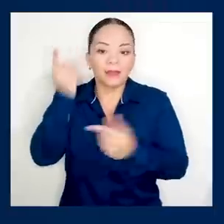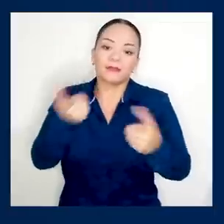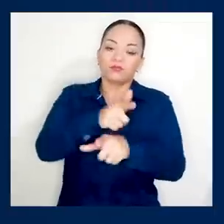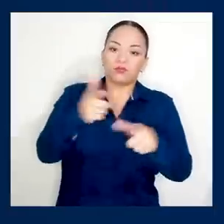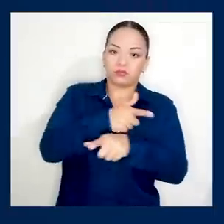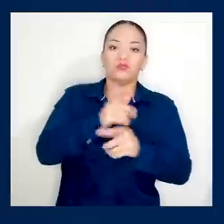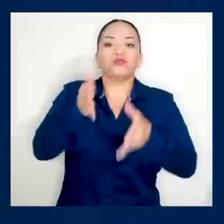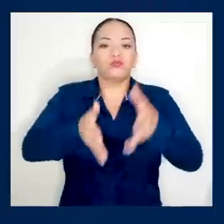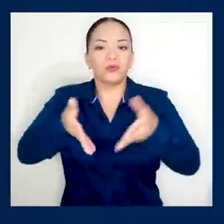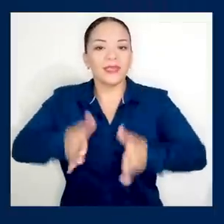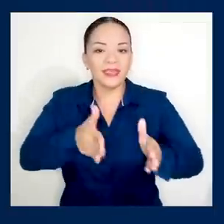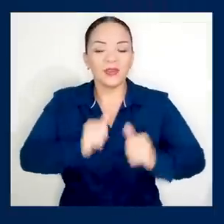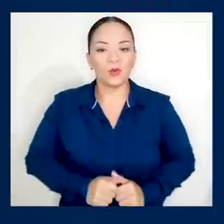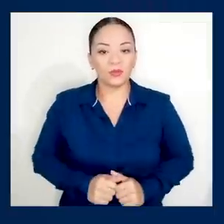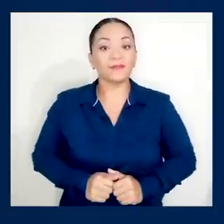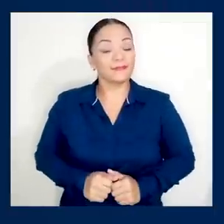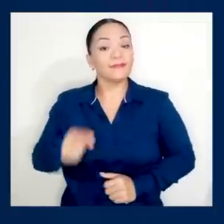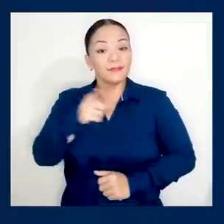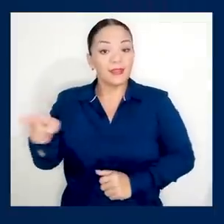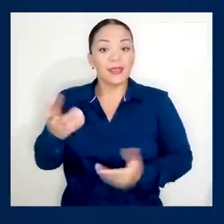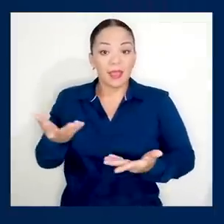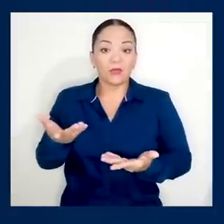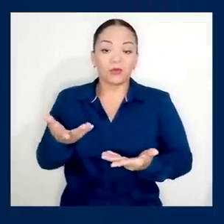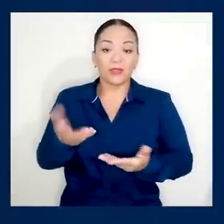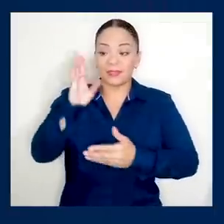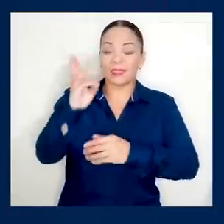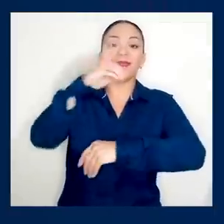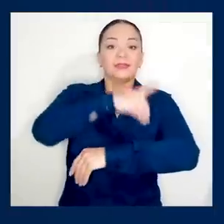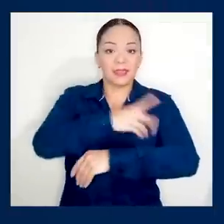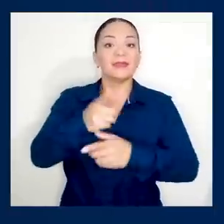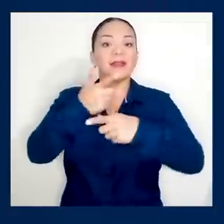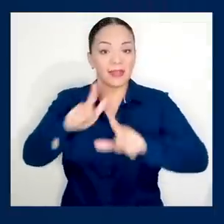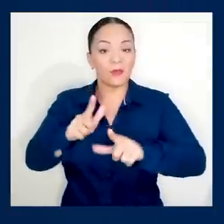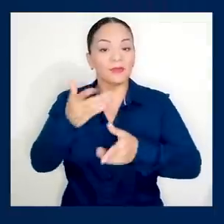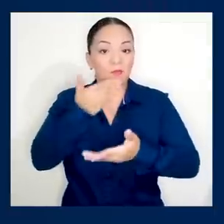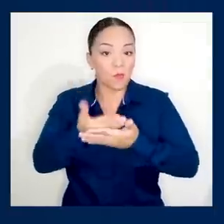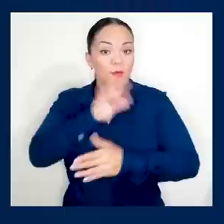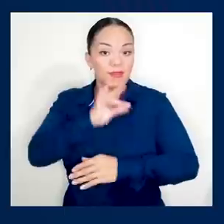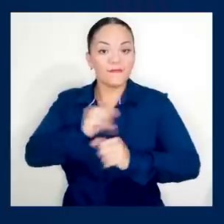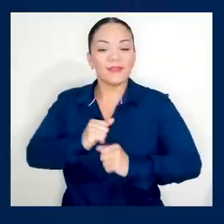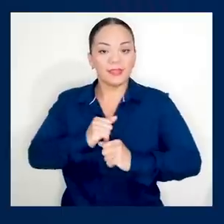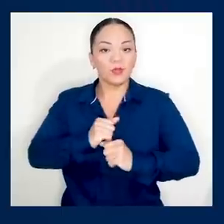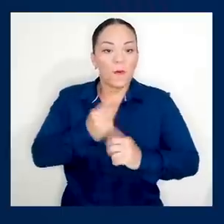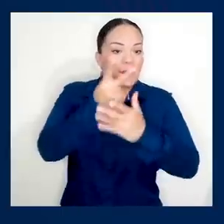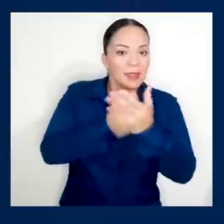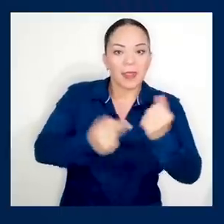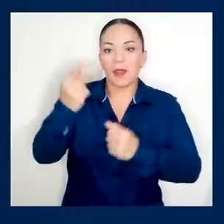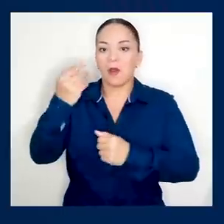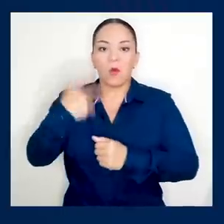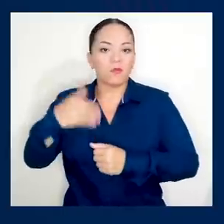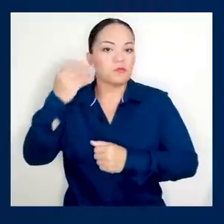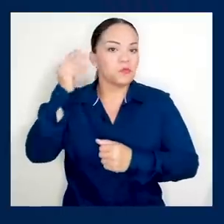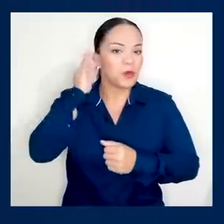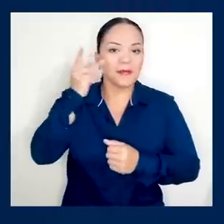cuidado de los hijos y que les sirve tener 6 días entre la mamá y el papá o la pareja para dedicarse a